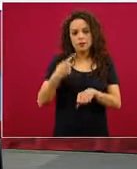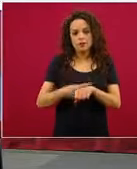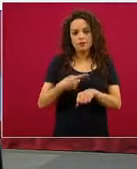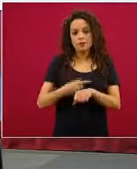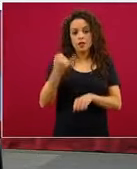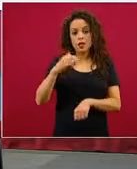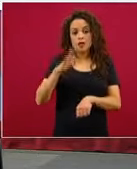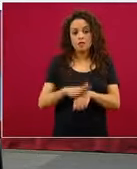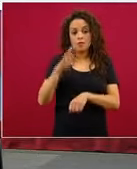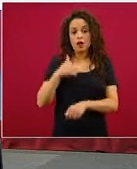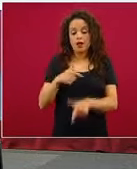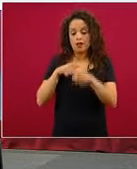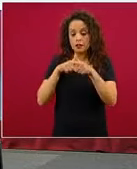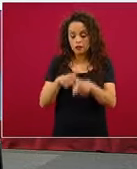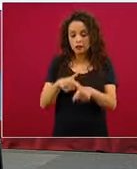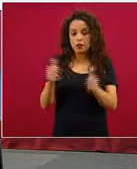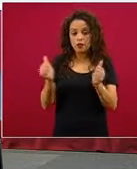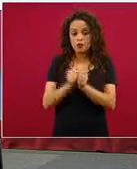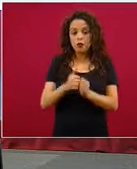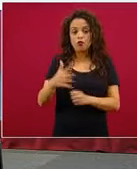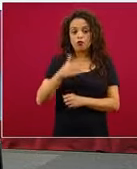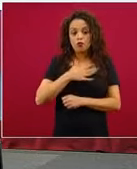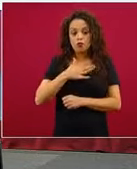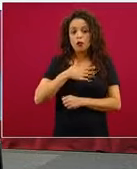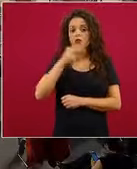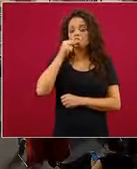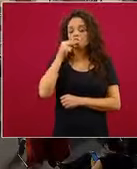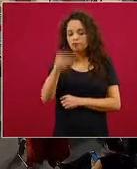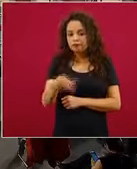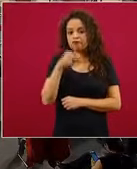semanas con tos, con flema. Siguiente, por favor.